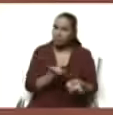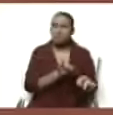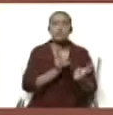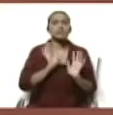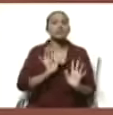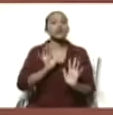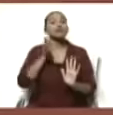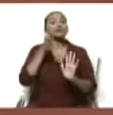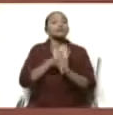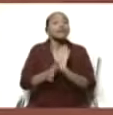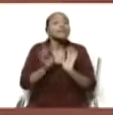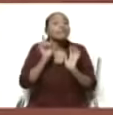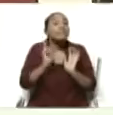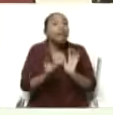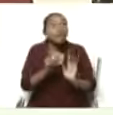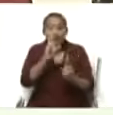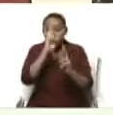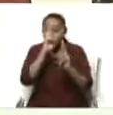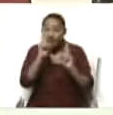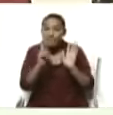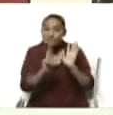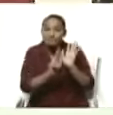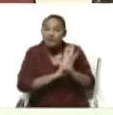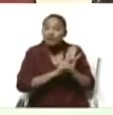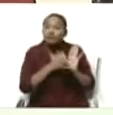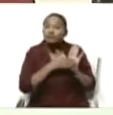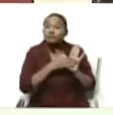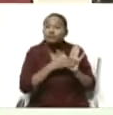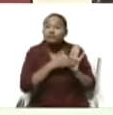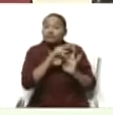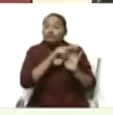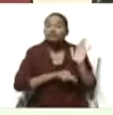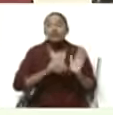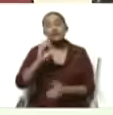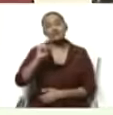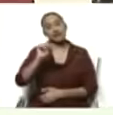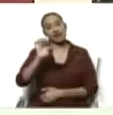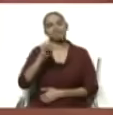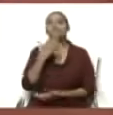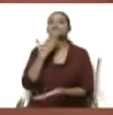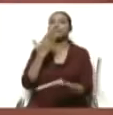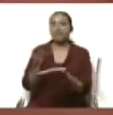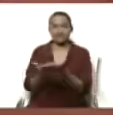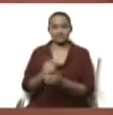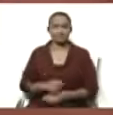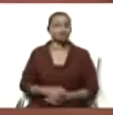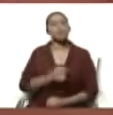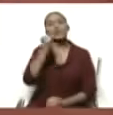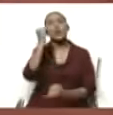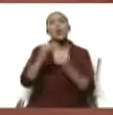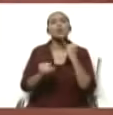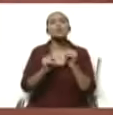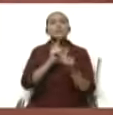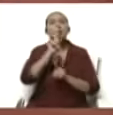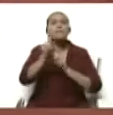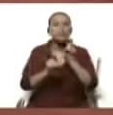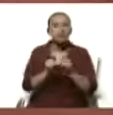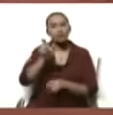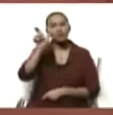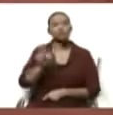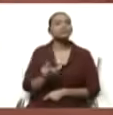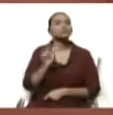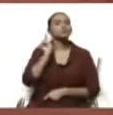respeten las normas del organismo electoral gracias la última pregunta la realiza Fabiana